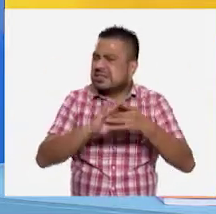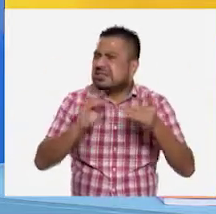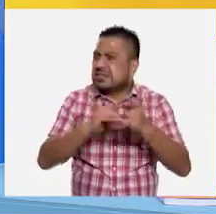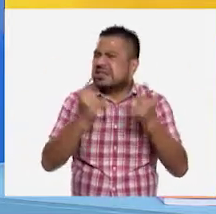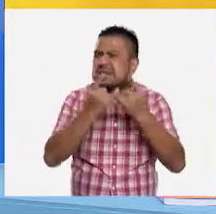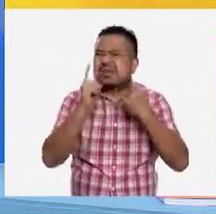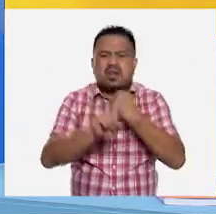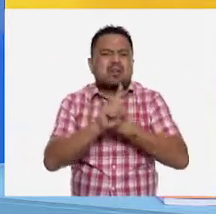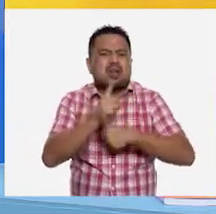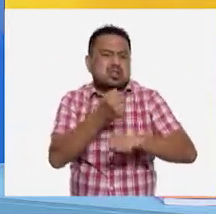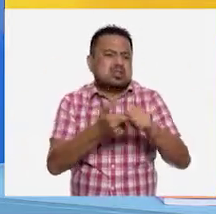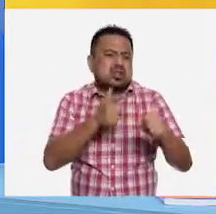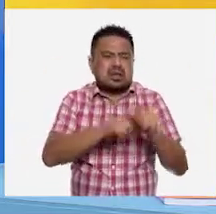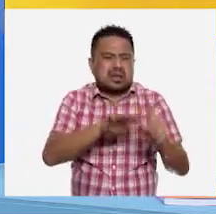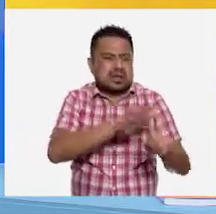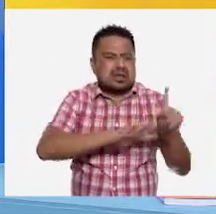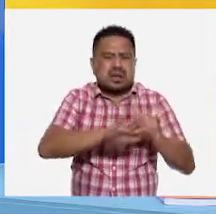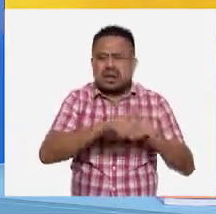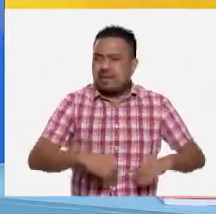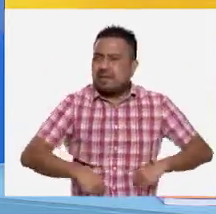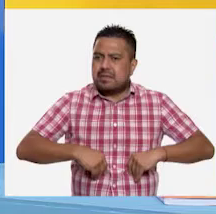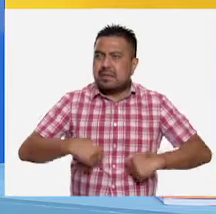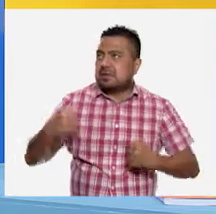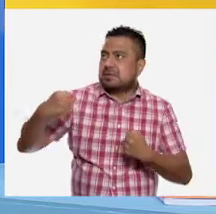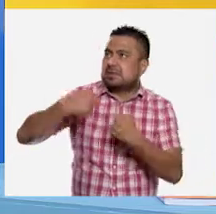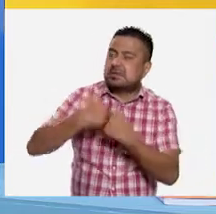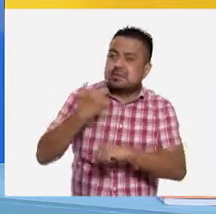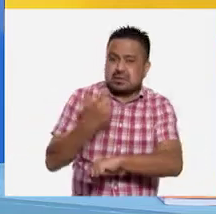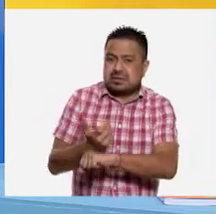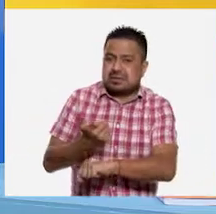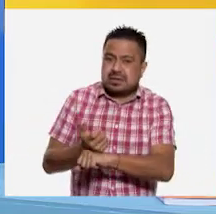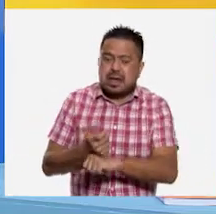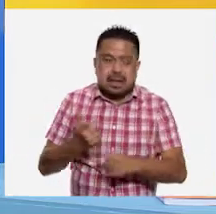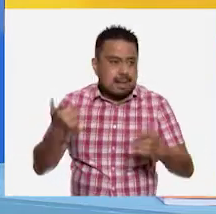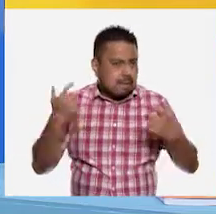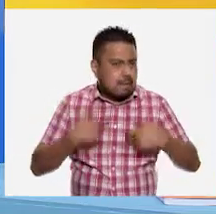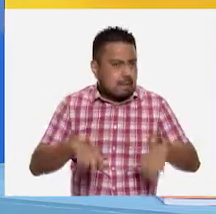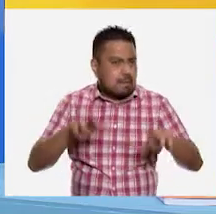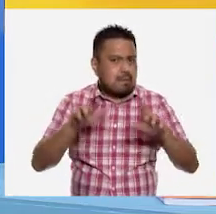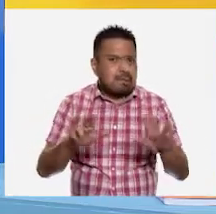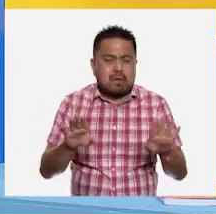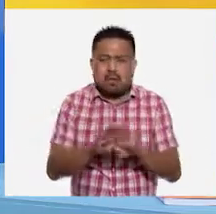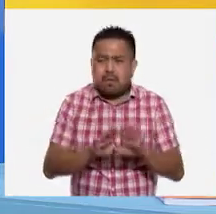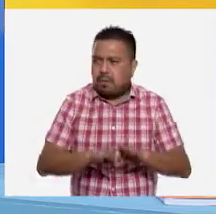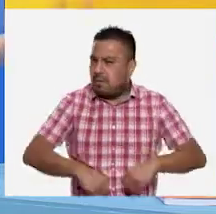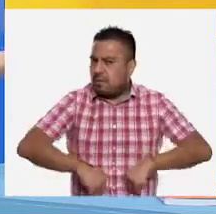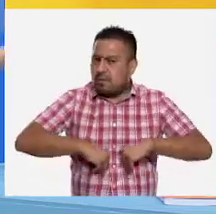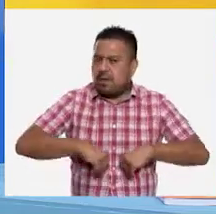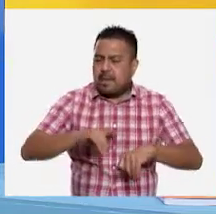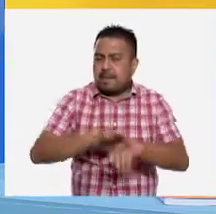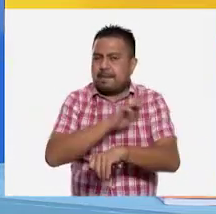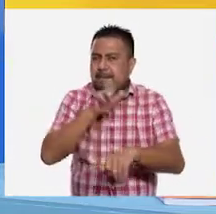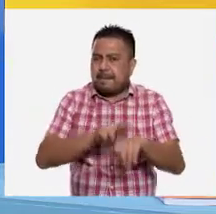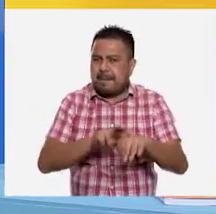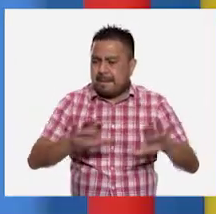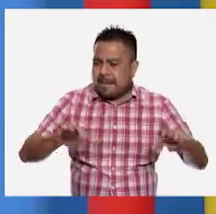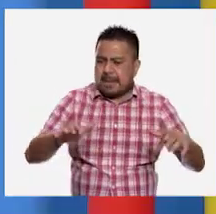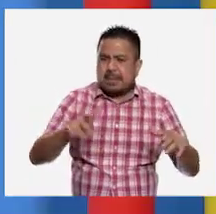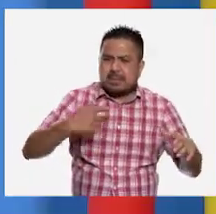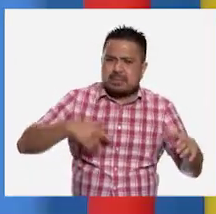diversos problemas sociales que se viven en la frontera con Estados Unidos y que representaban la forma de vida de una gran parte de la